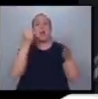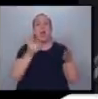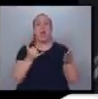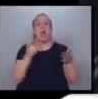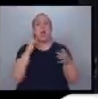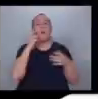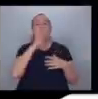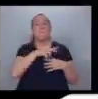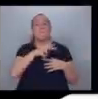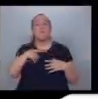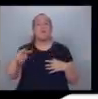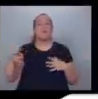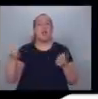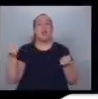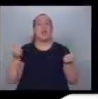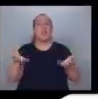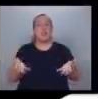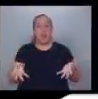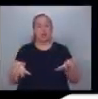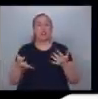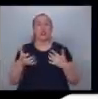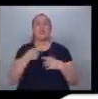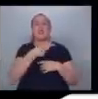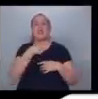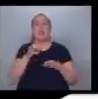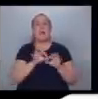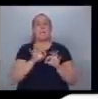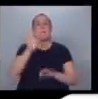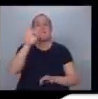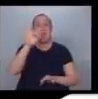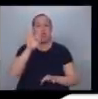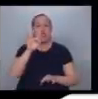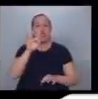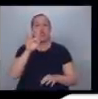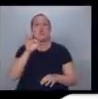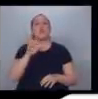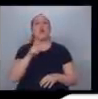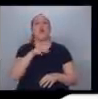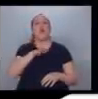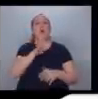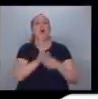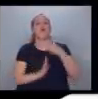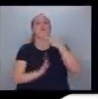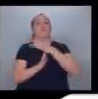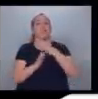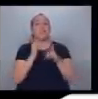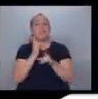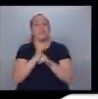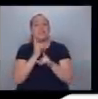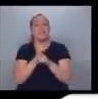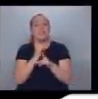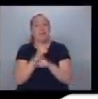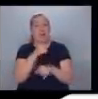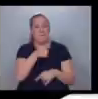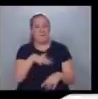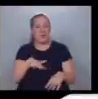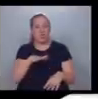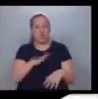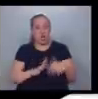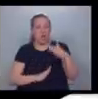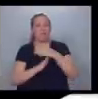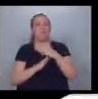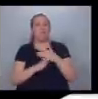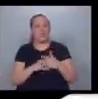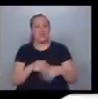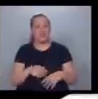de tractores unos 100 metros más arriba, que es como un punto de referencia, porque siempre tenemos accidentes en esa zona, 100 metros más,